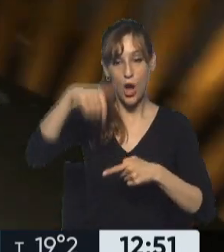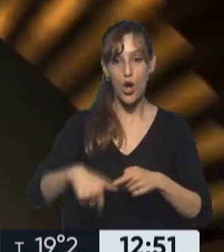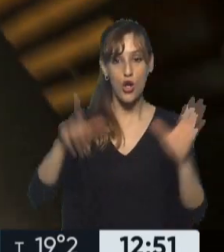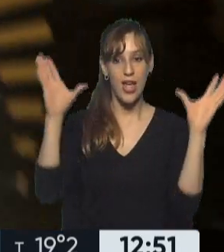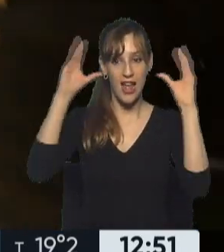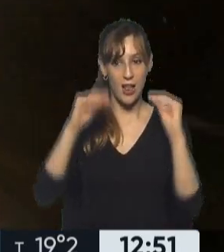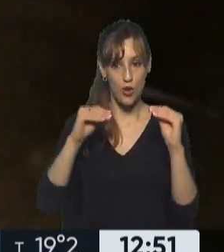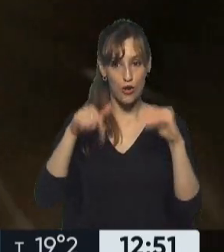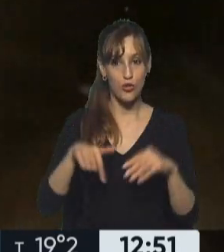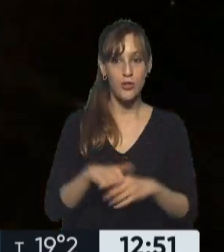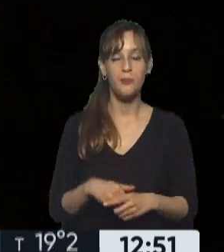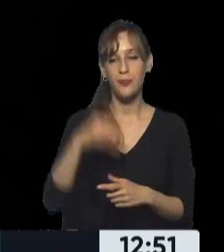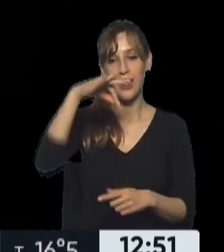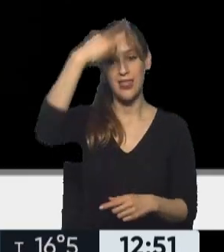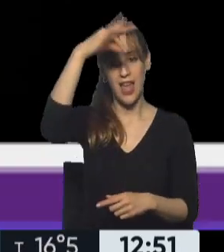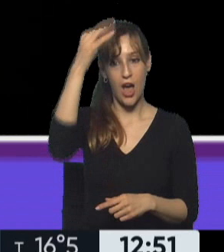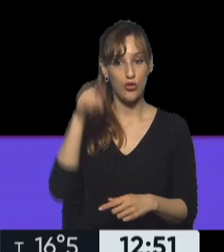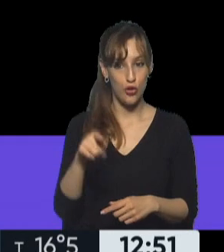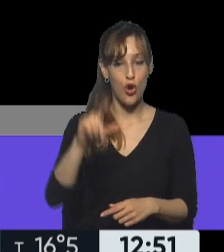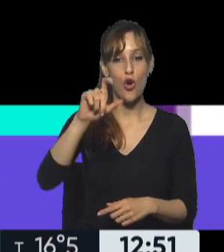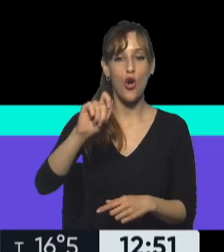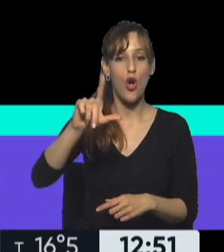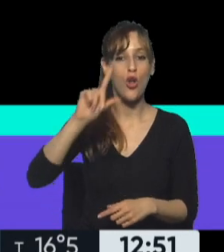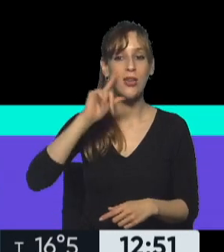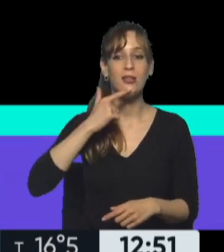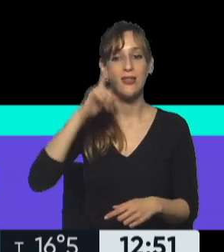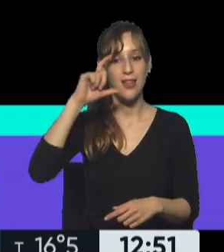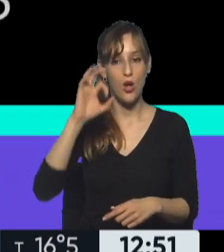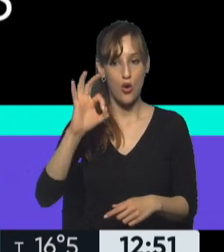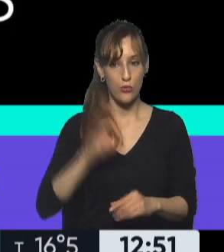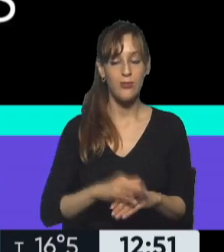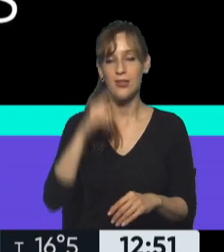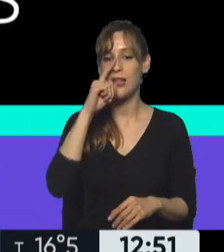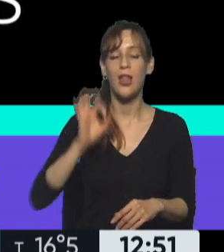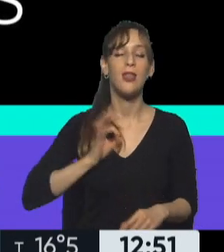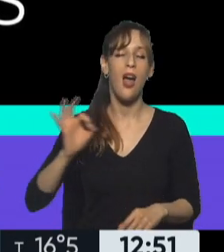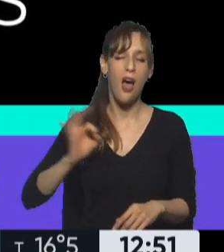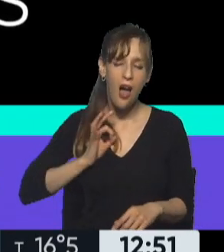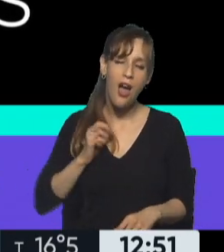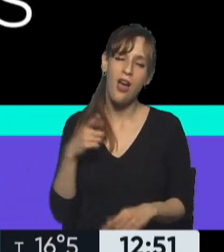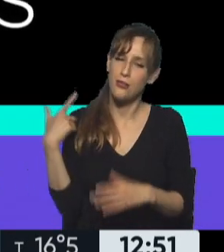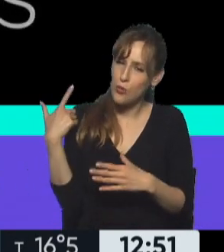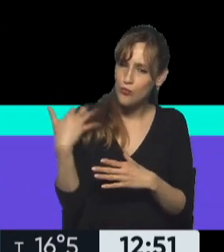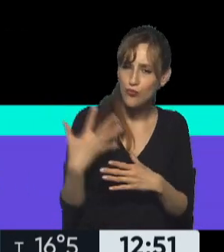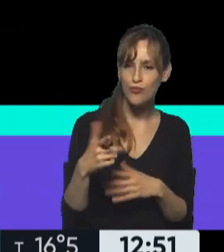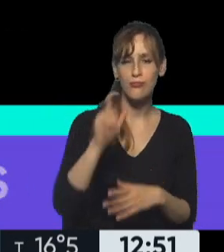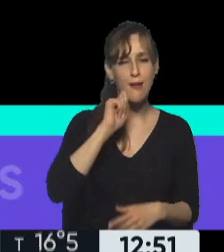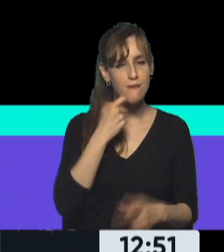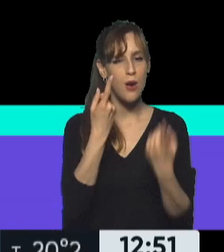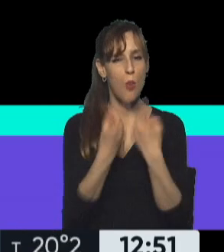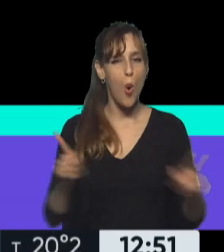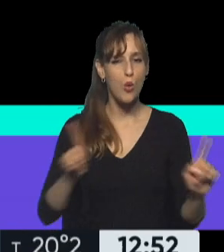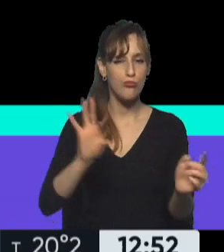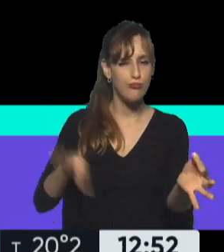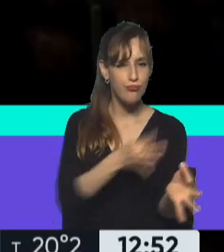en el teatro allí coliseo es se celebra en estos 70 años con un renacer sinfónico al concierto